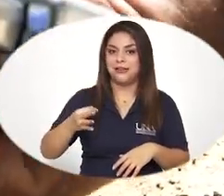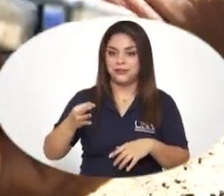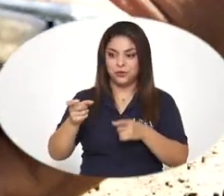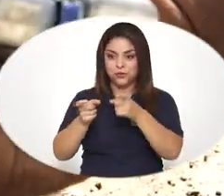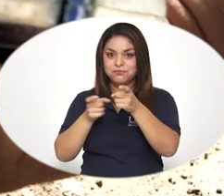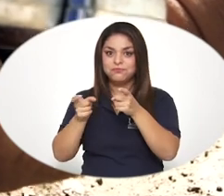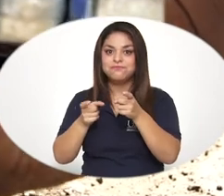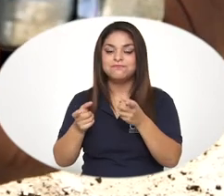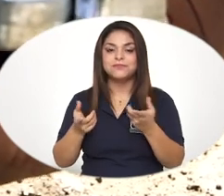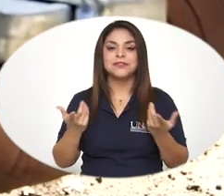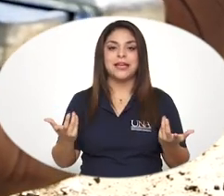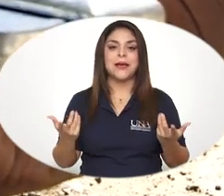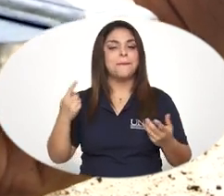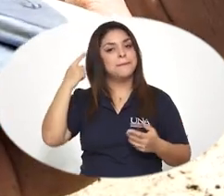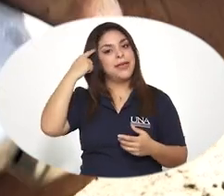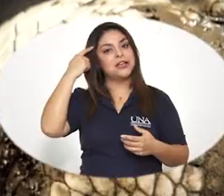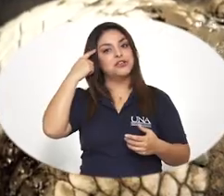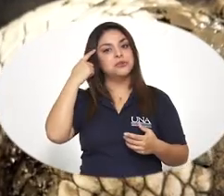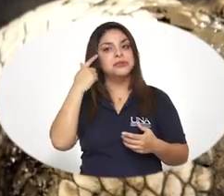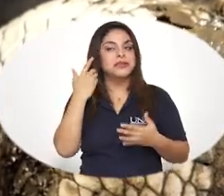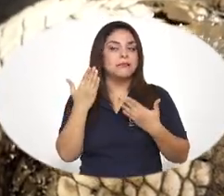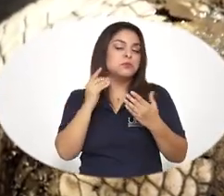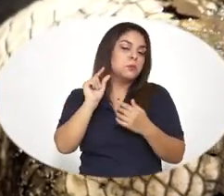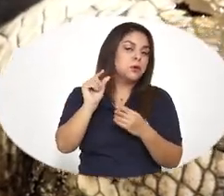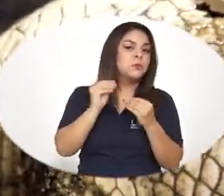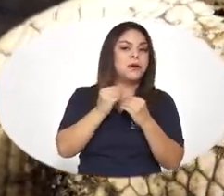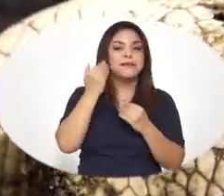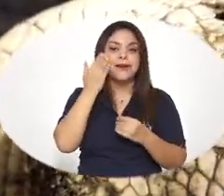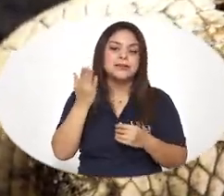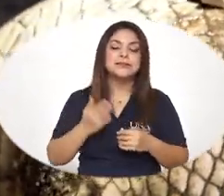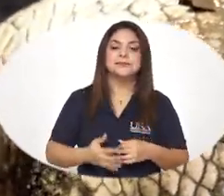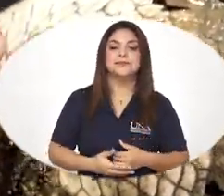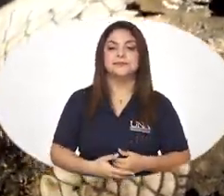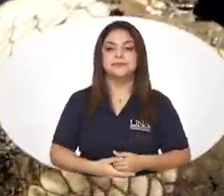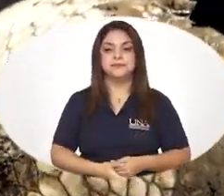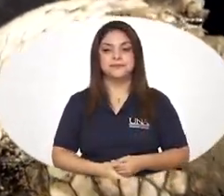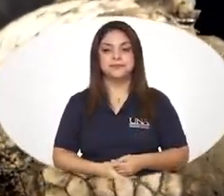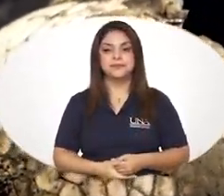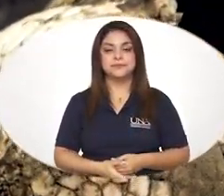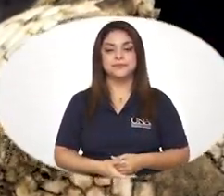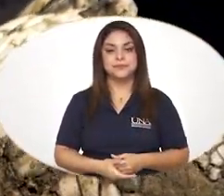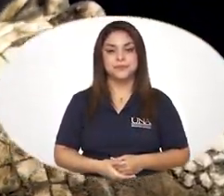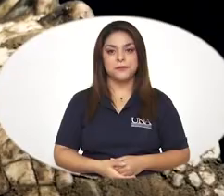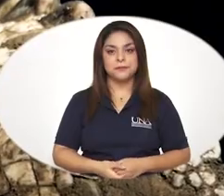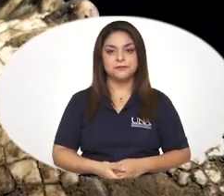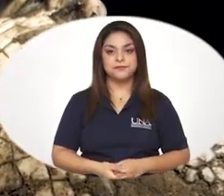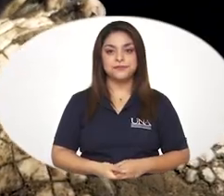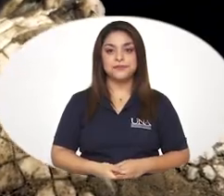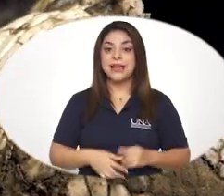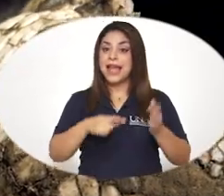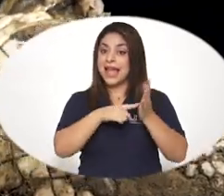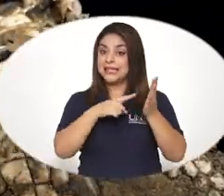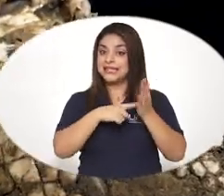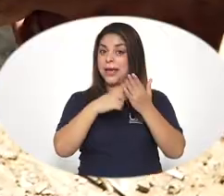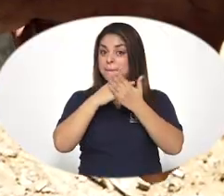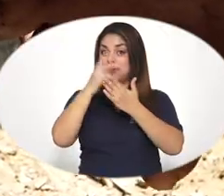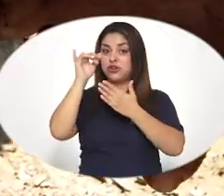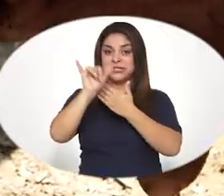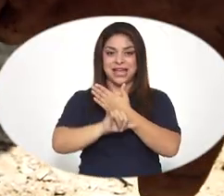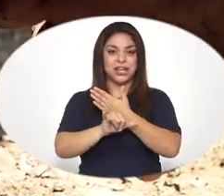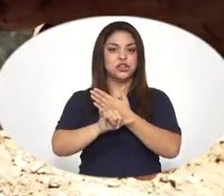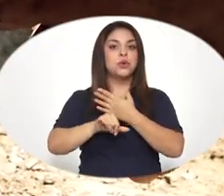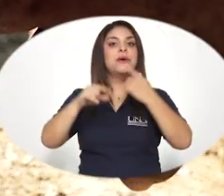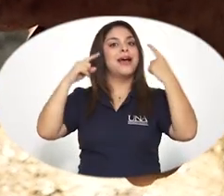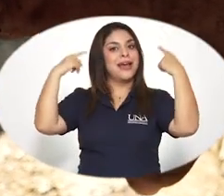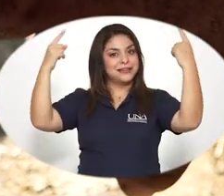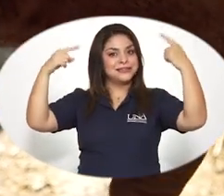hacer un manejo de estos, pienso que va a ser un poco más sencillo. Macho. Este